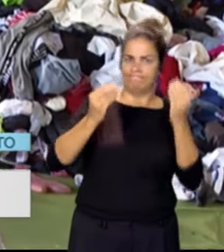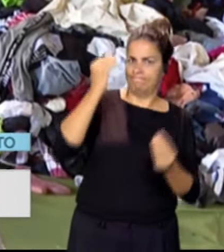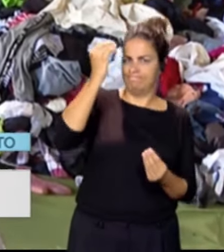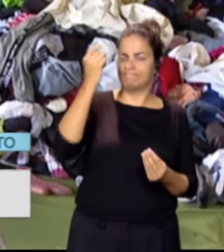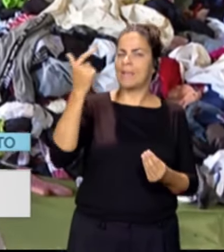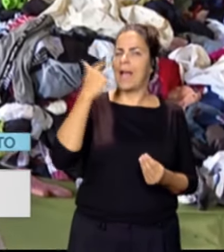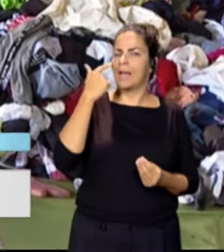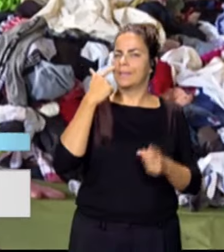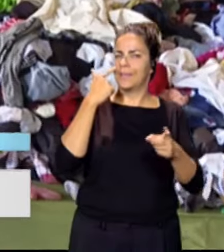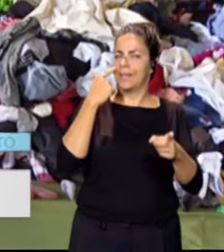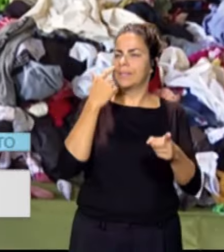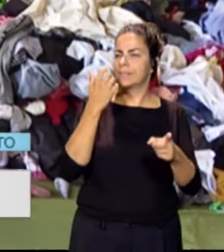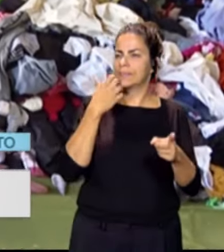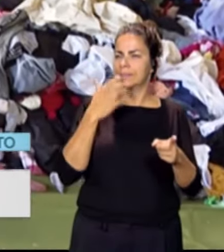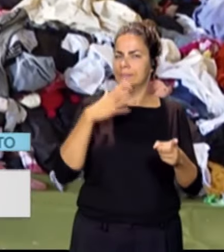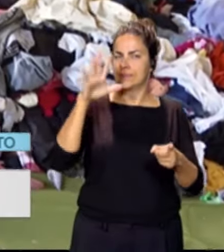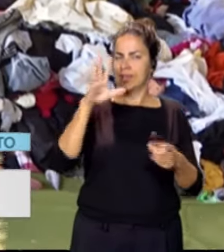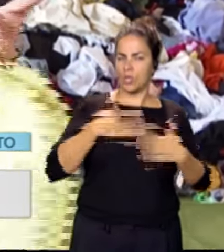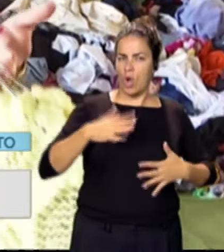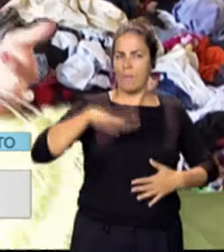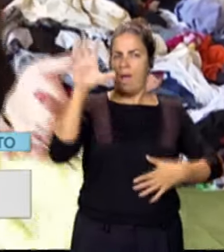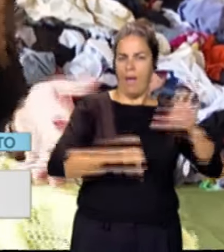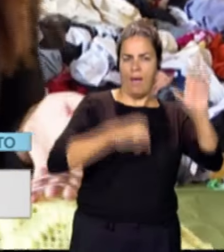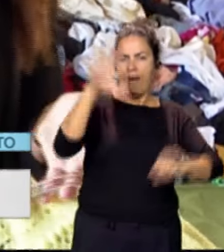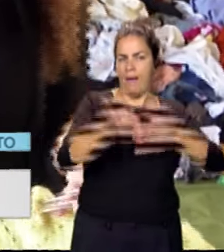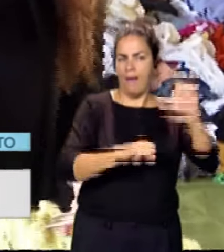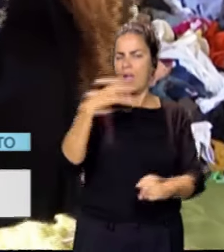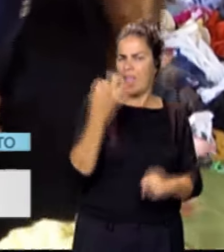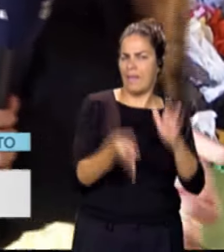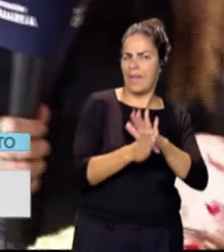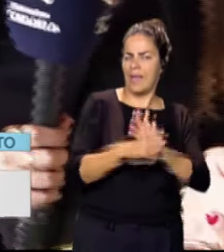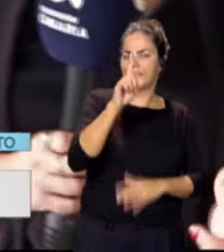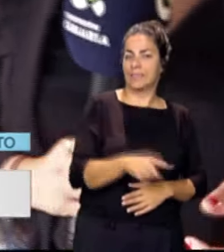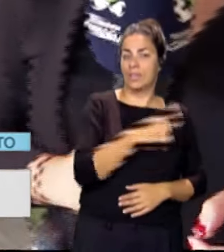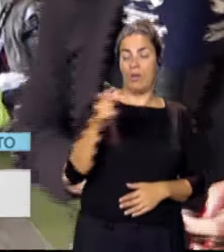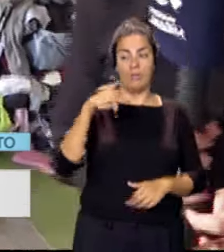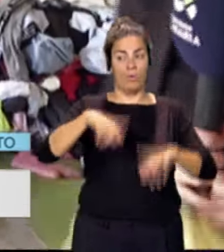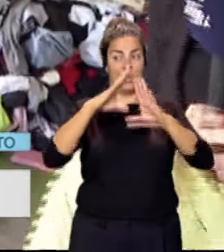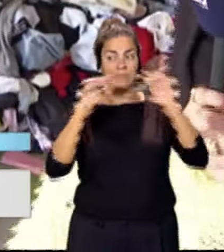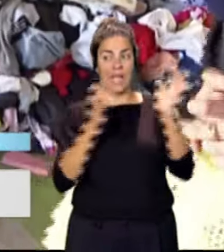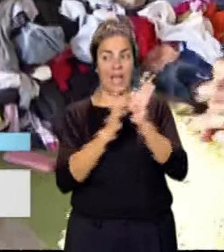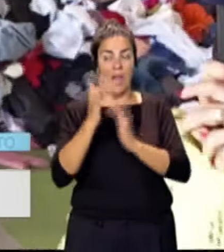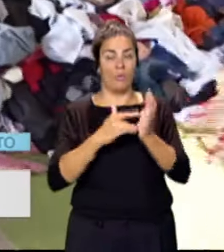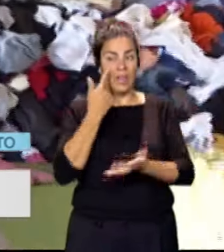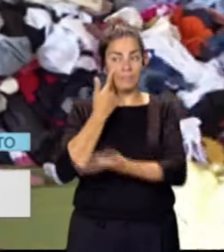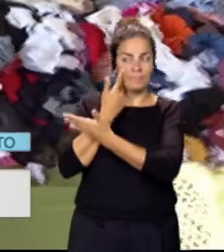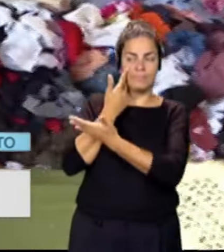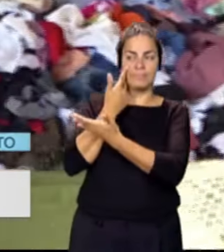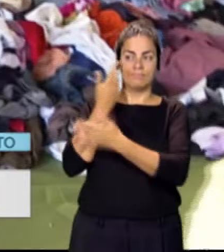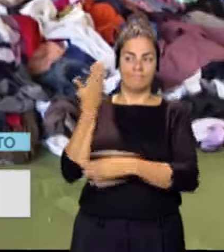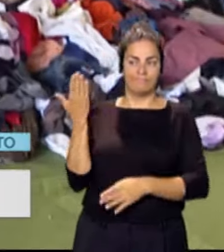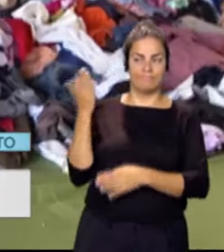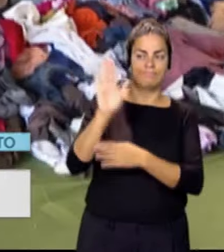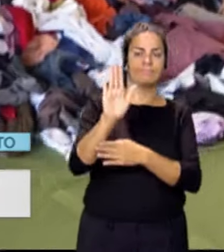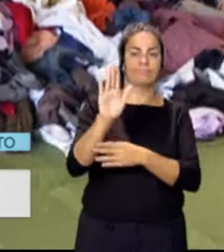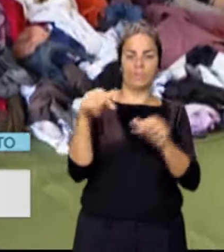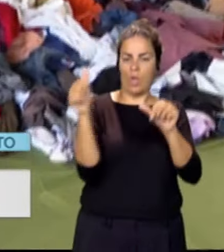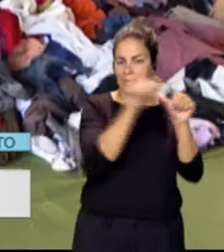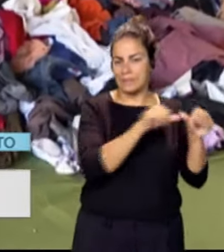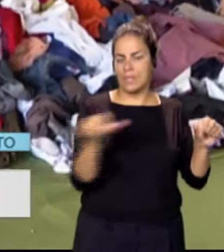comprando tantas prendas de ropa o no Aquí en la universidad de la laguna fíjense Pues están elaborando durante toda esta